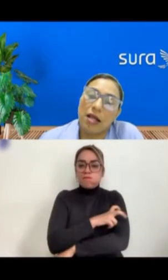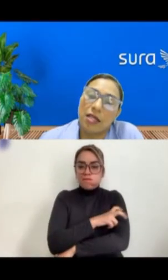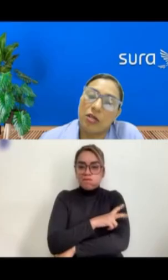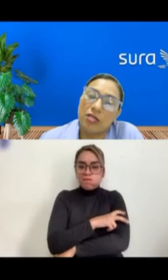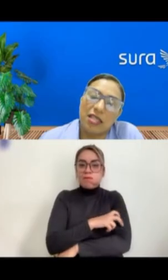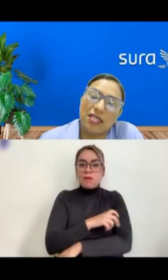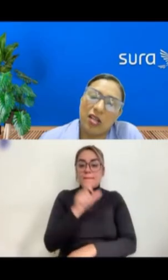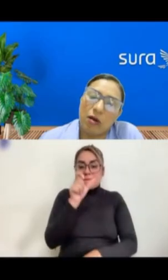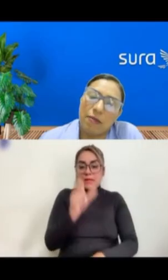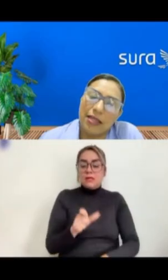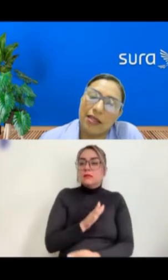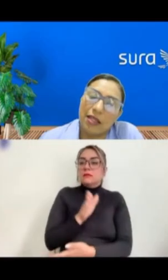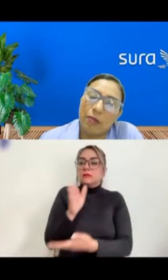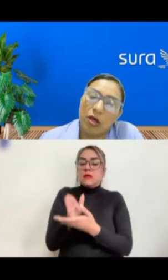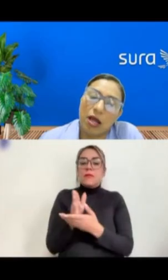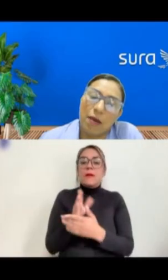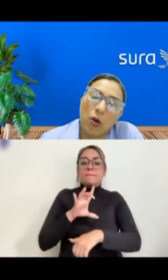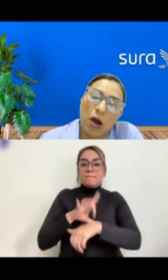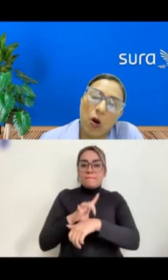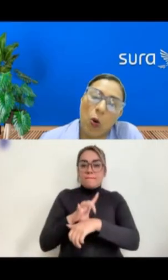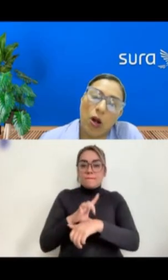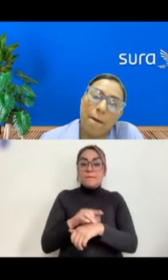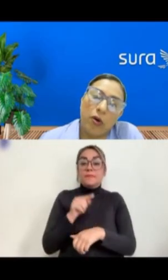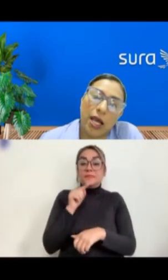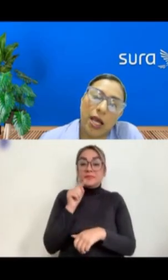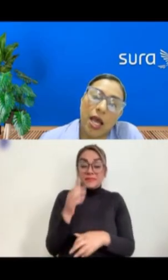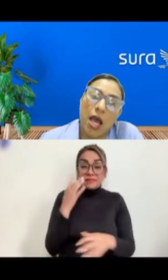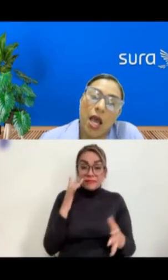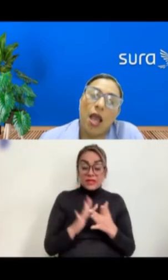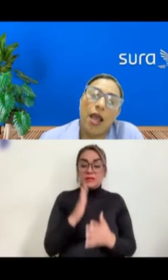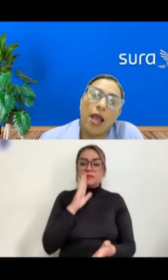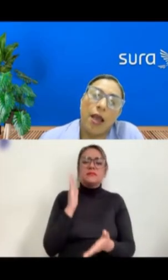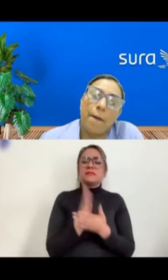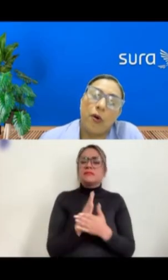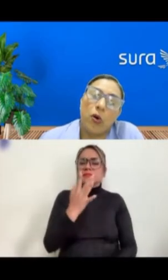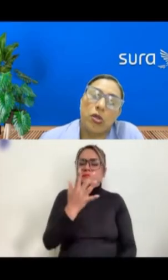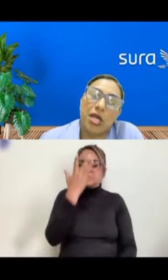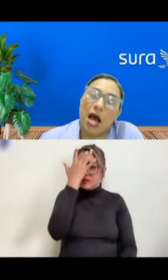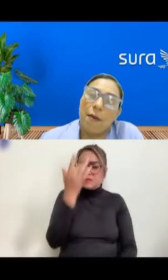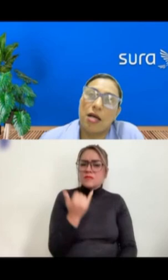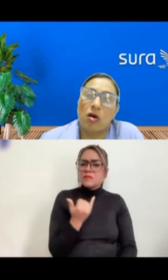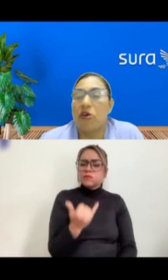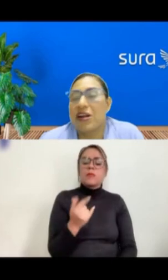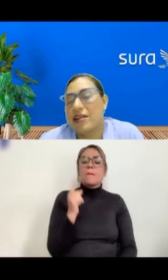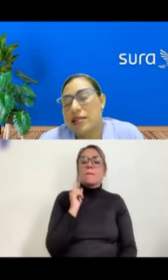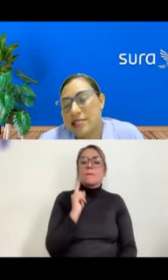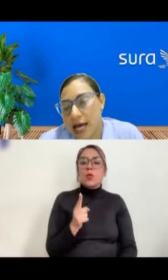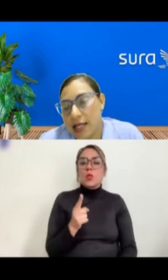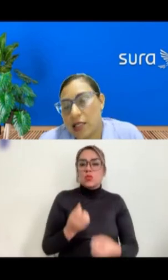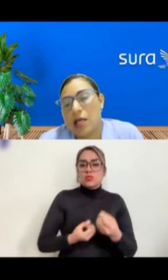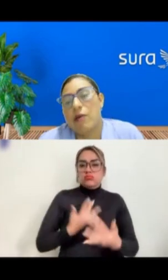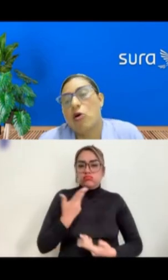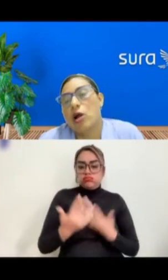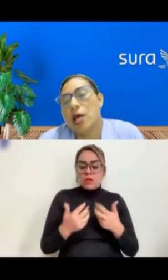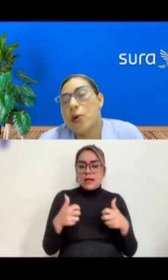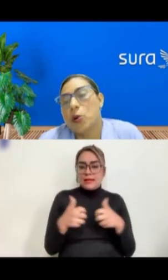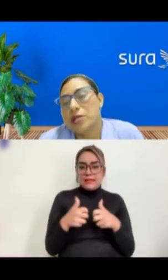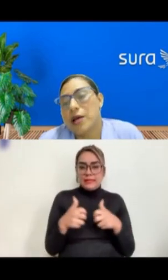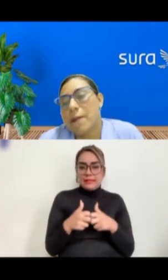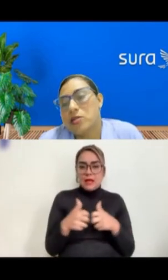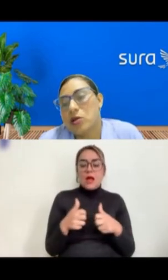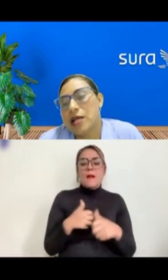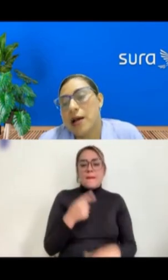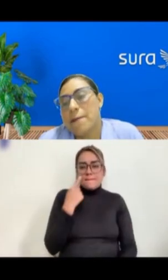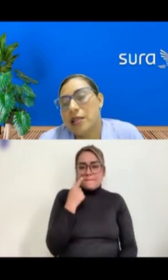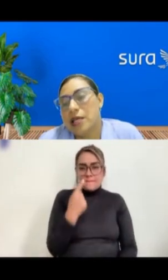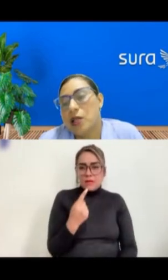esta persona al centro asistencial y normalmente este tipo de quemaduras ocurren ¿por qué? Por llamas o por electricidad, que vemos que de